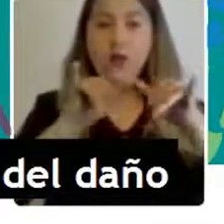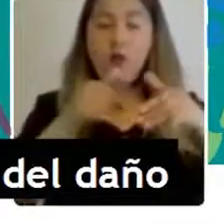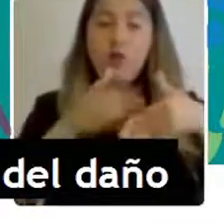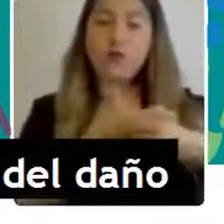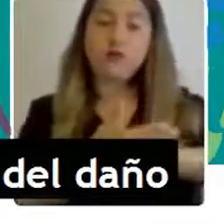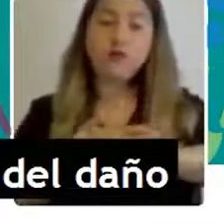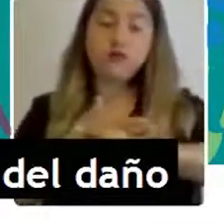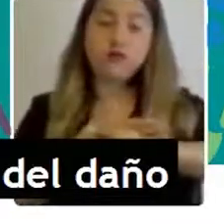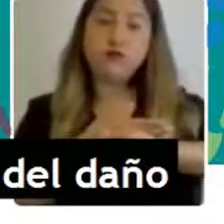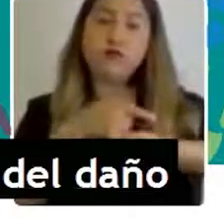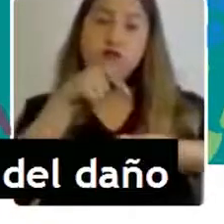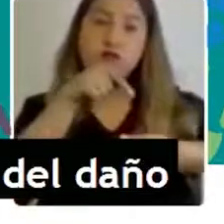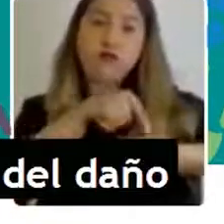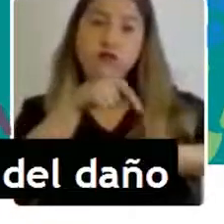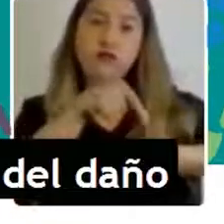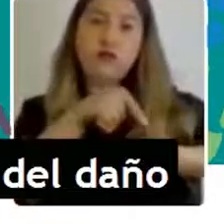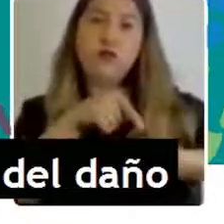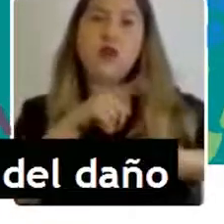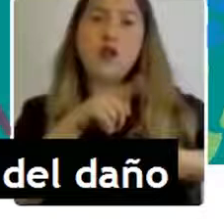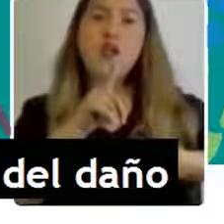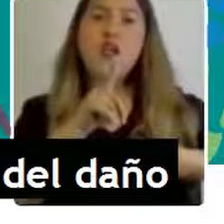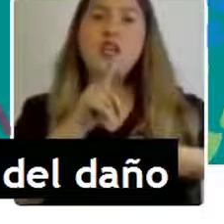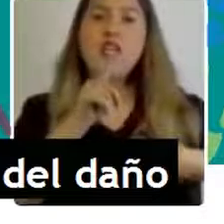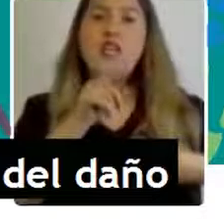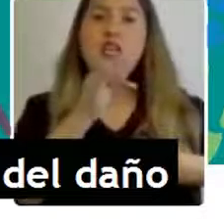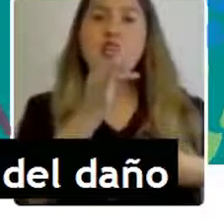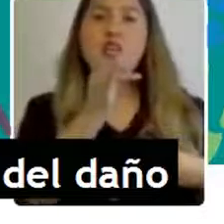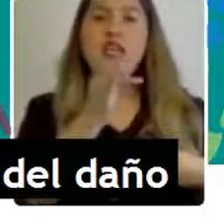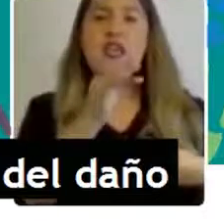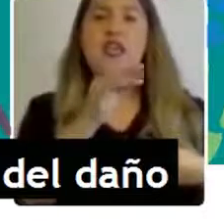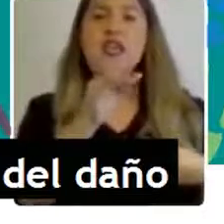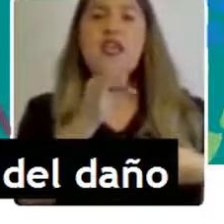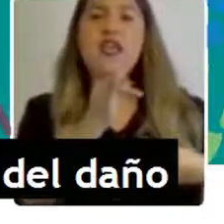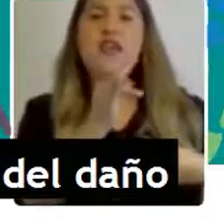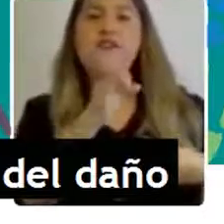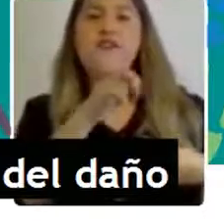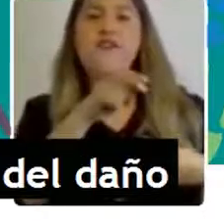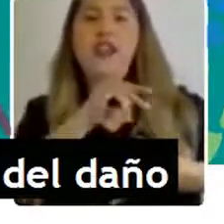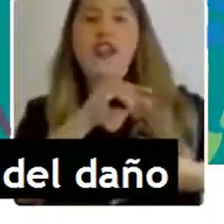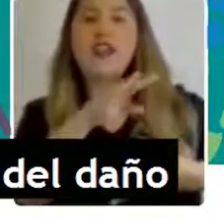de una u otra forma, dada la magnitud del